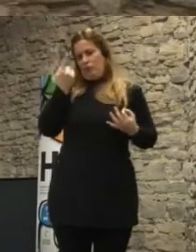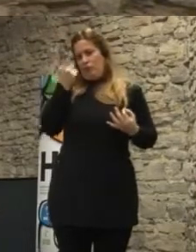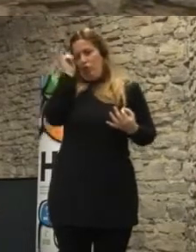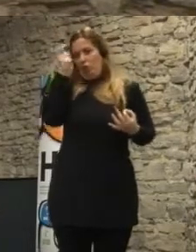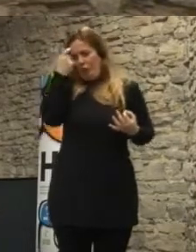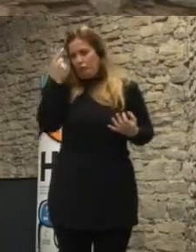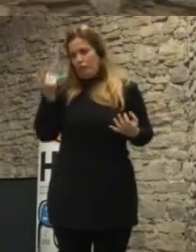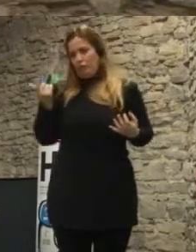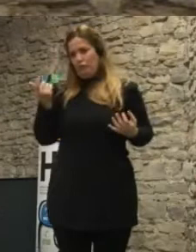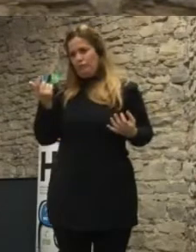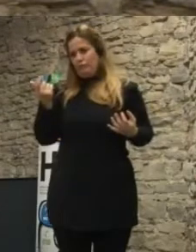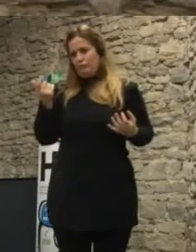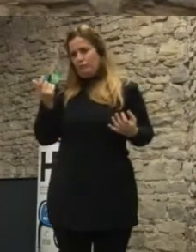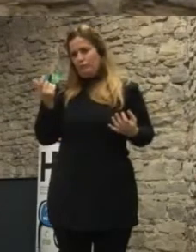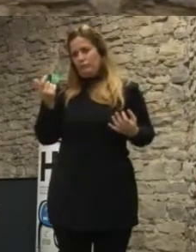pone en cuestión,